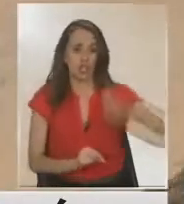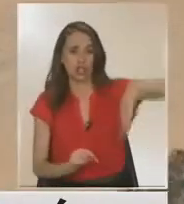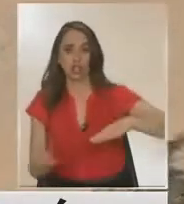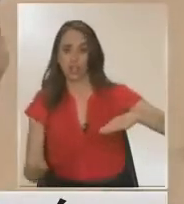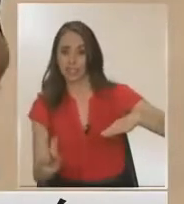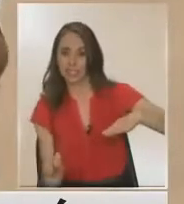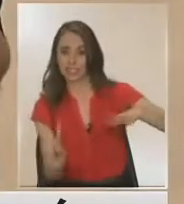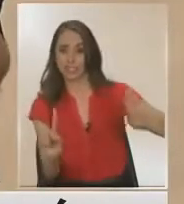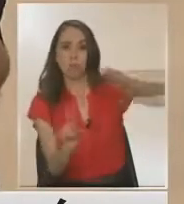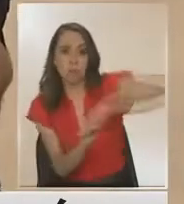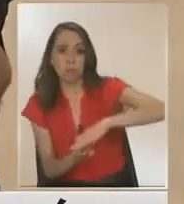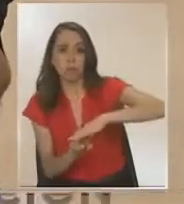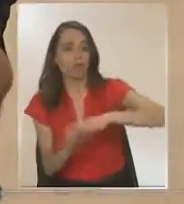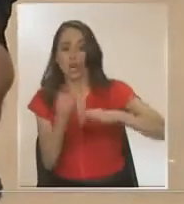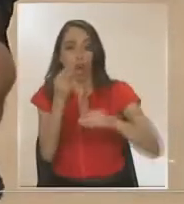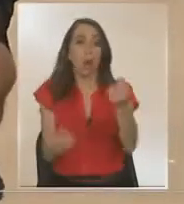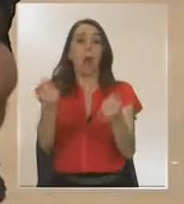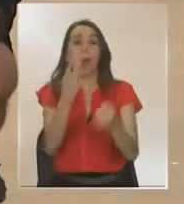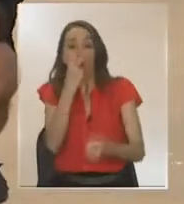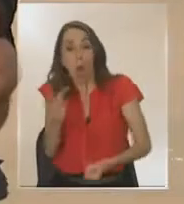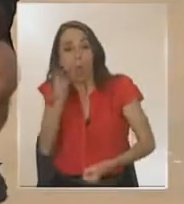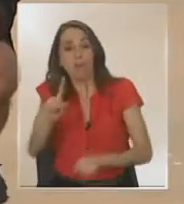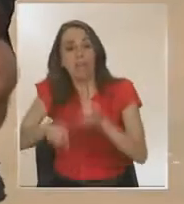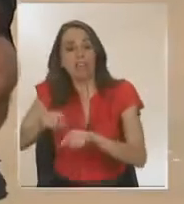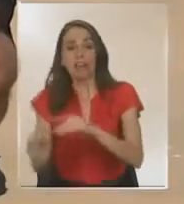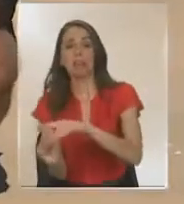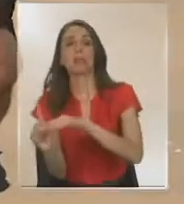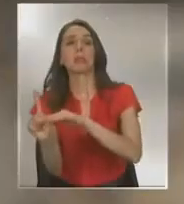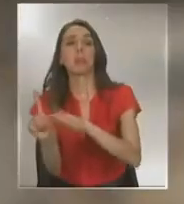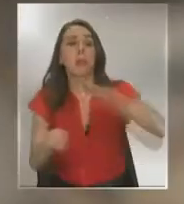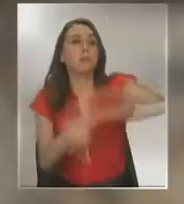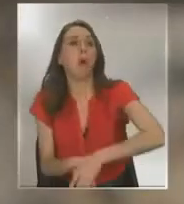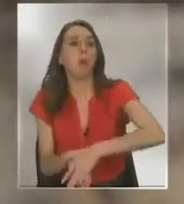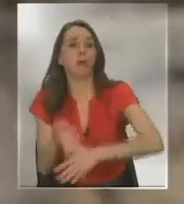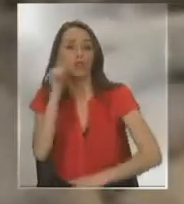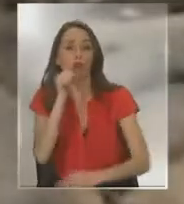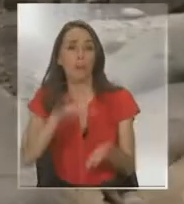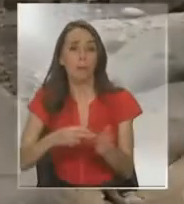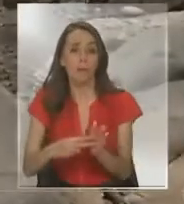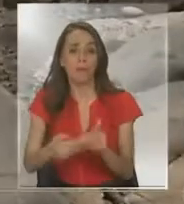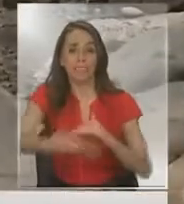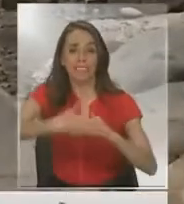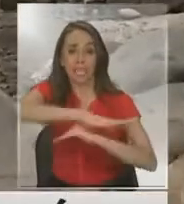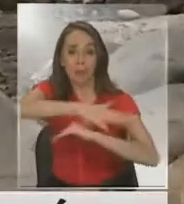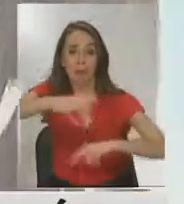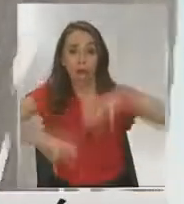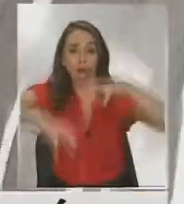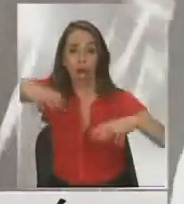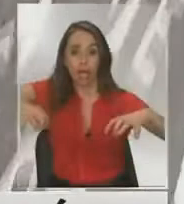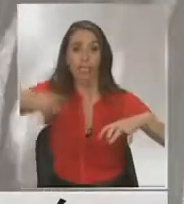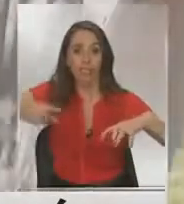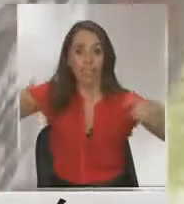¿Cuándo va a ver esto y va a evitar pisarlo? ¿Cachai? Entonces, es un problema de todos los días. Más cerca del mar, las rocas de Gota de